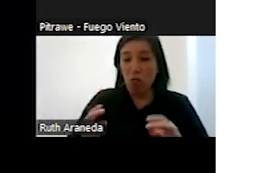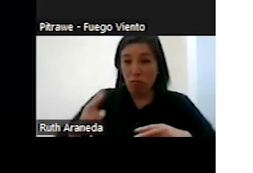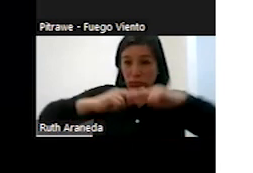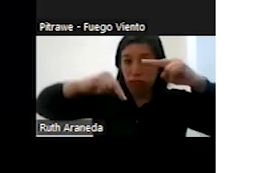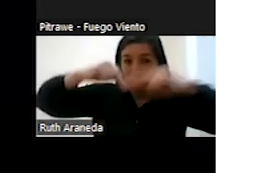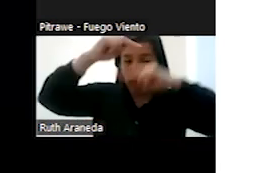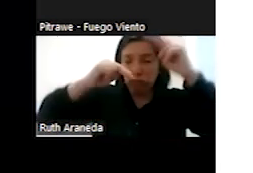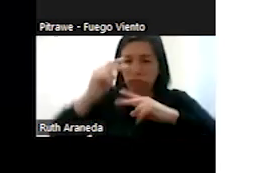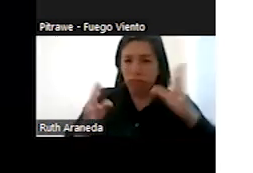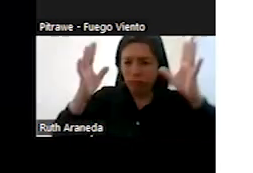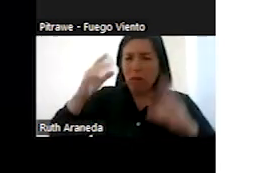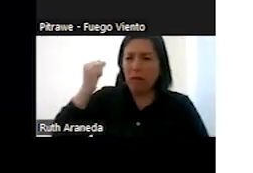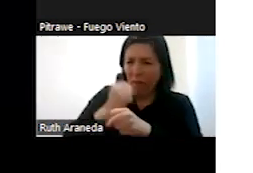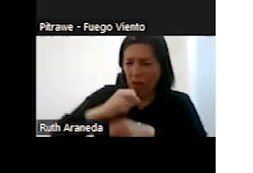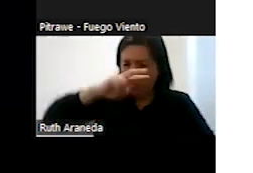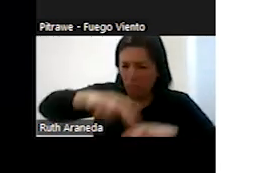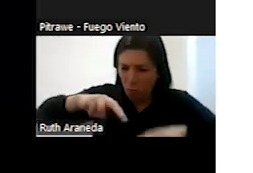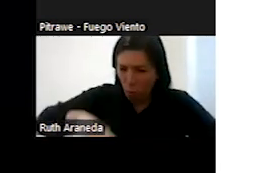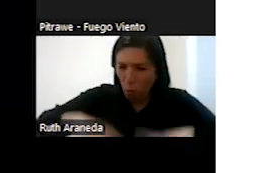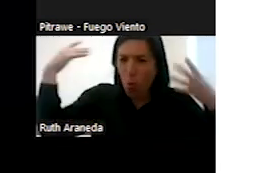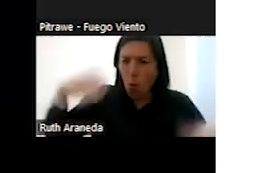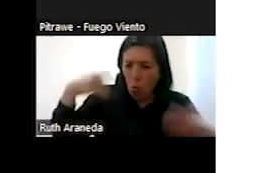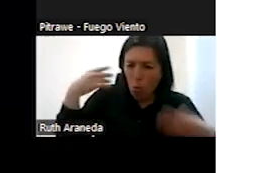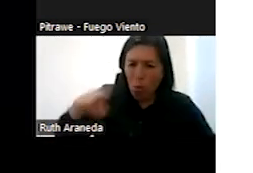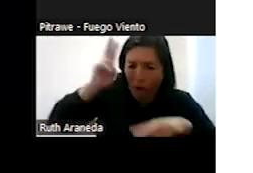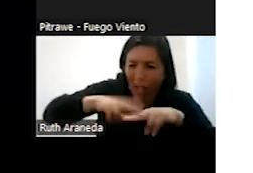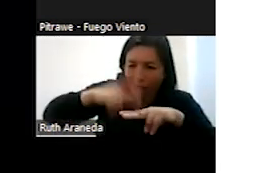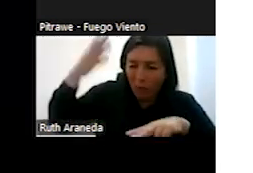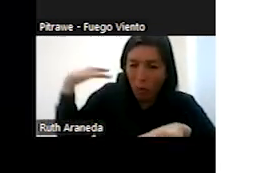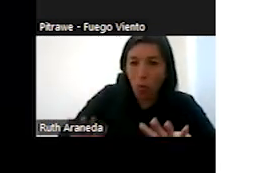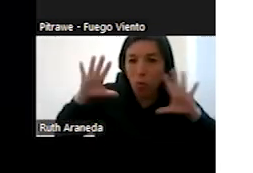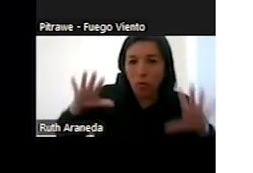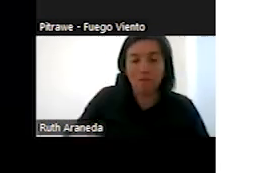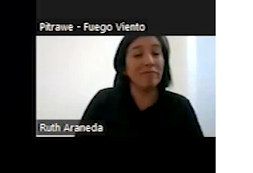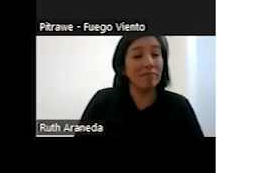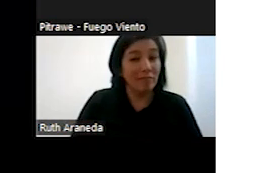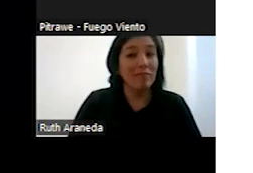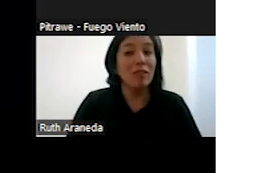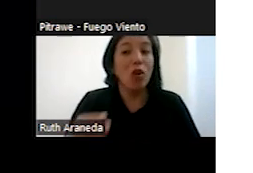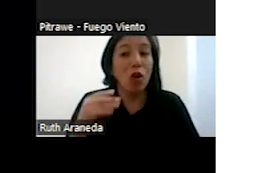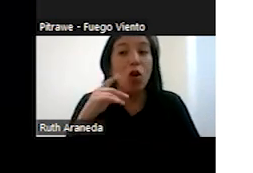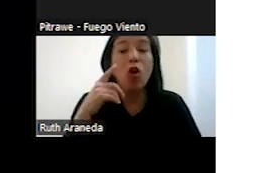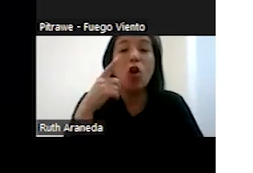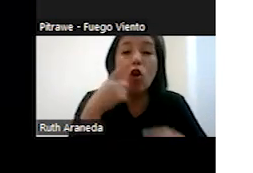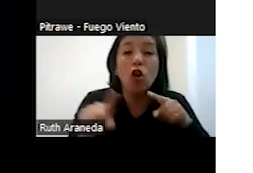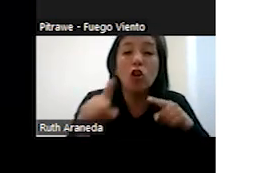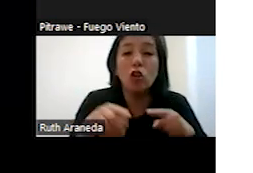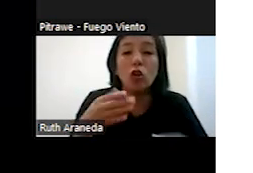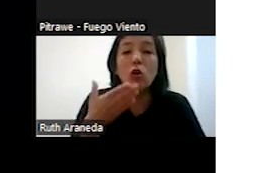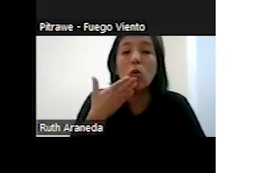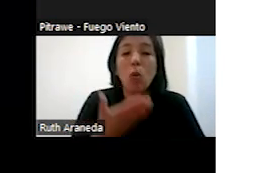costa. Y por último, algo que es más conocido tal vez, un sitio increíble que se encontró hace poco, cuando se